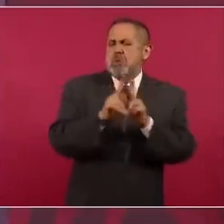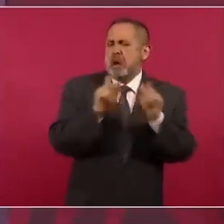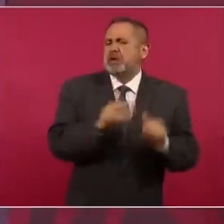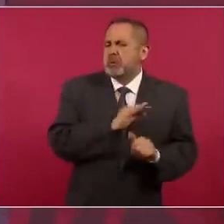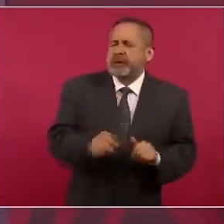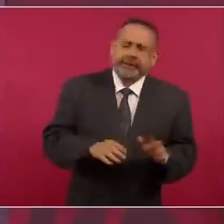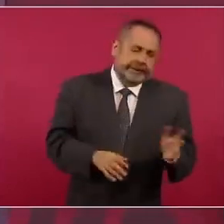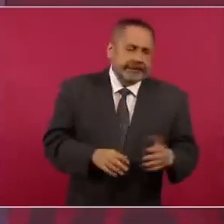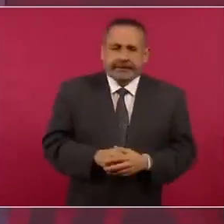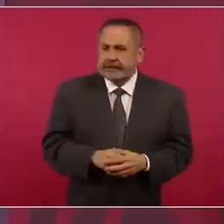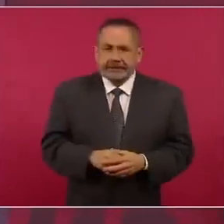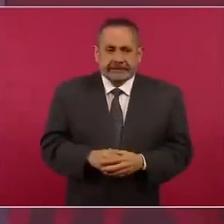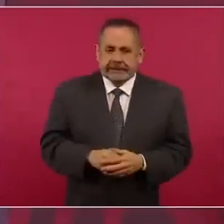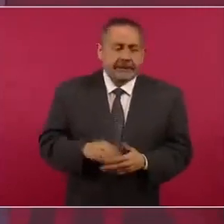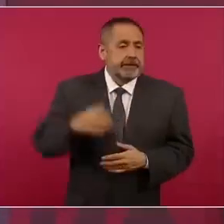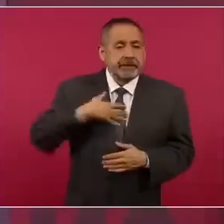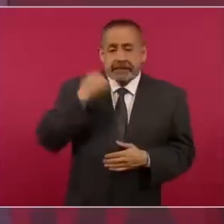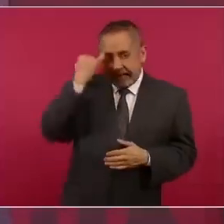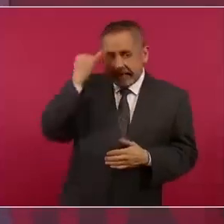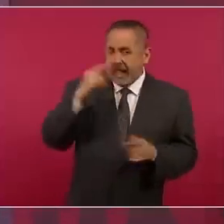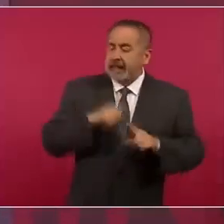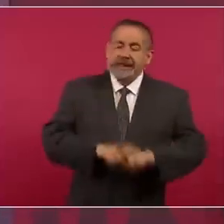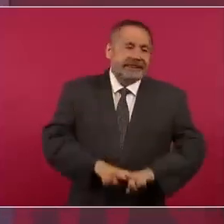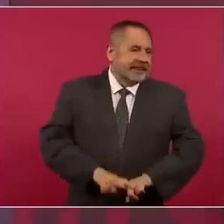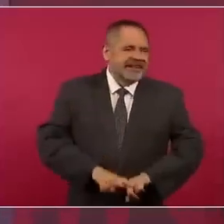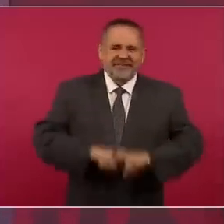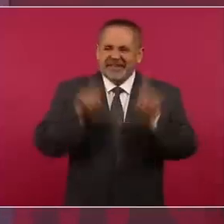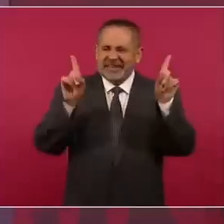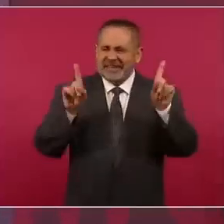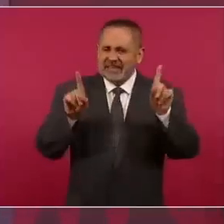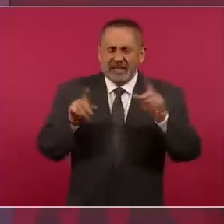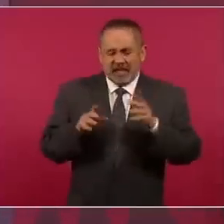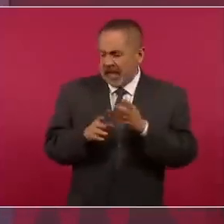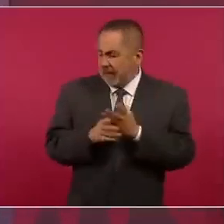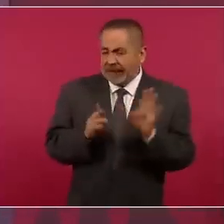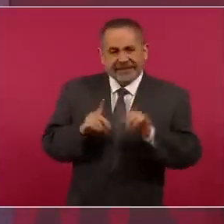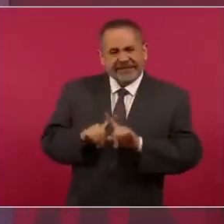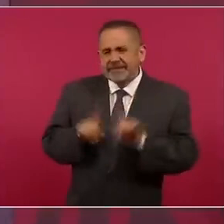Nuestra estrategia es totalmente distinta.